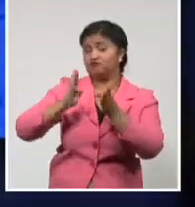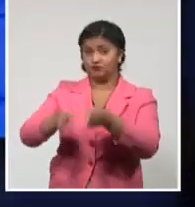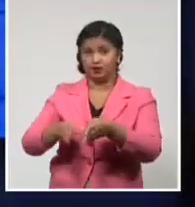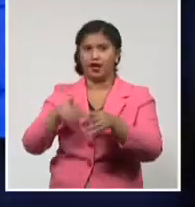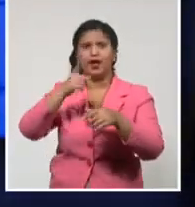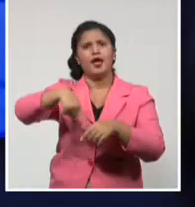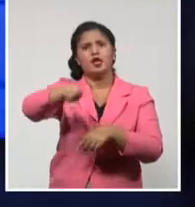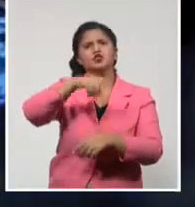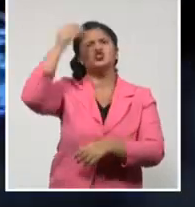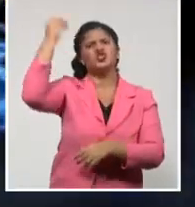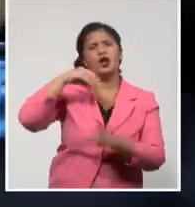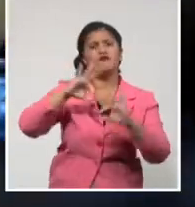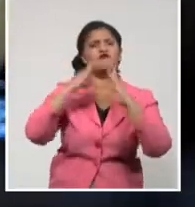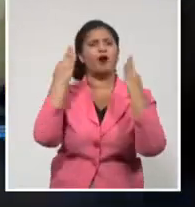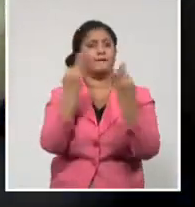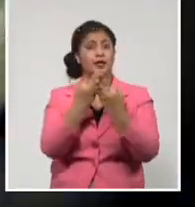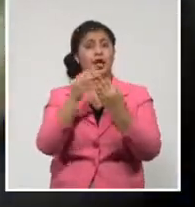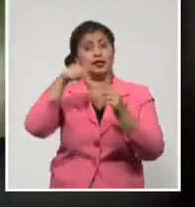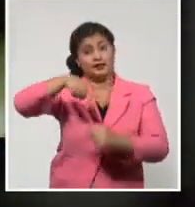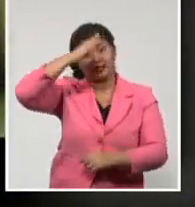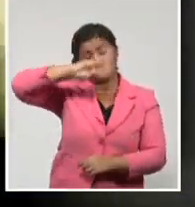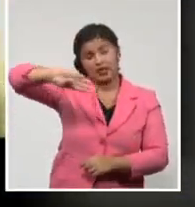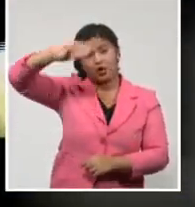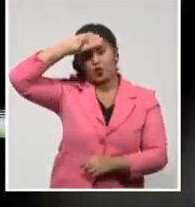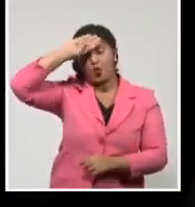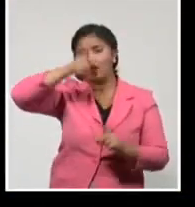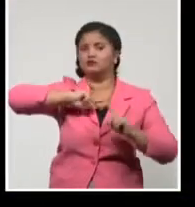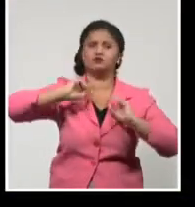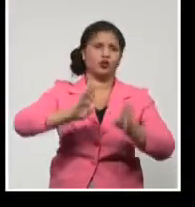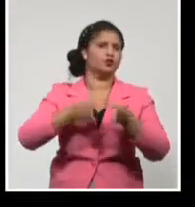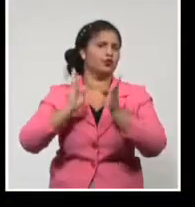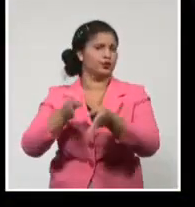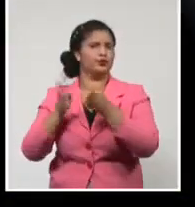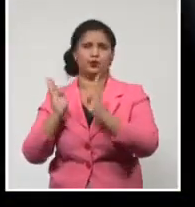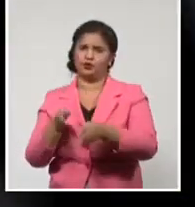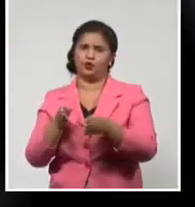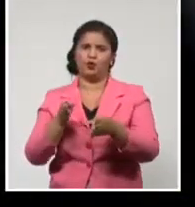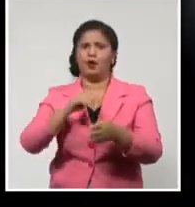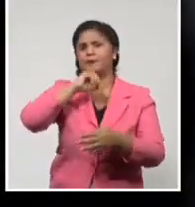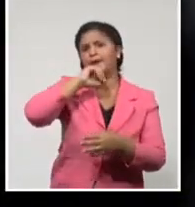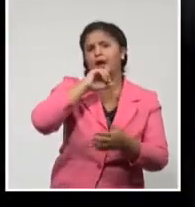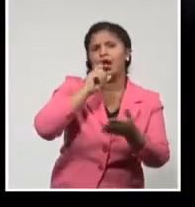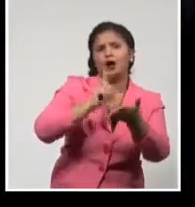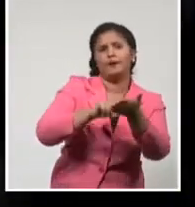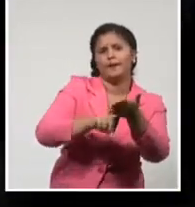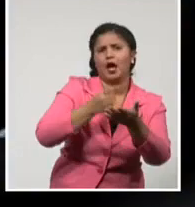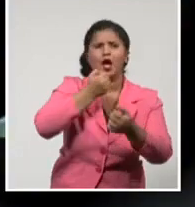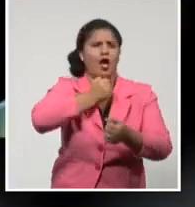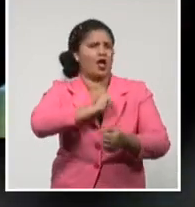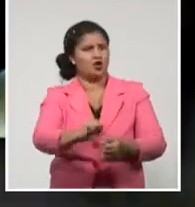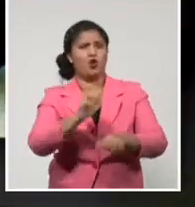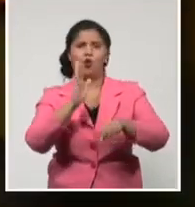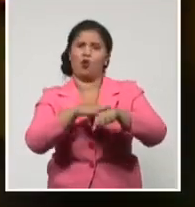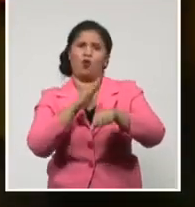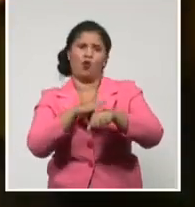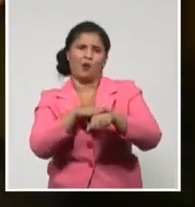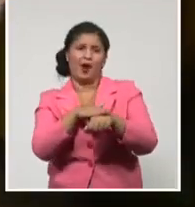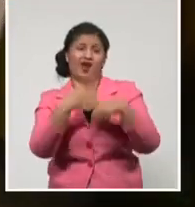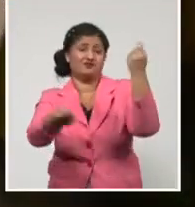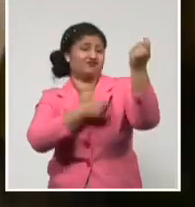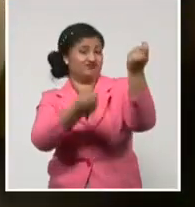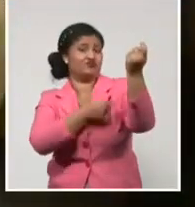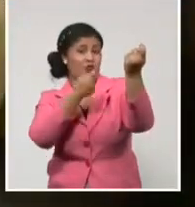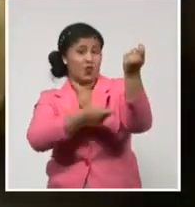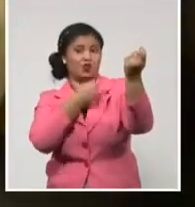cubanas que perdieron padres hijos hermanos en esa misión internacionalista con ramos anpe